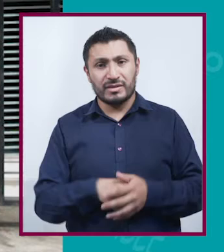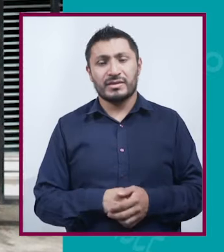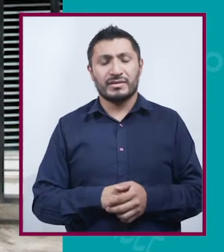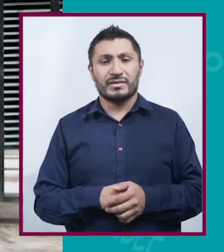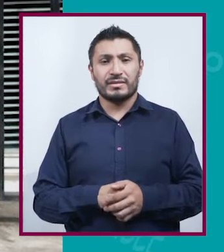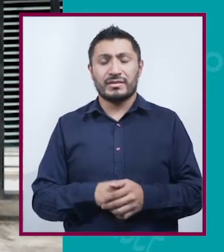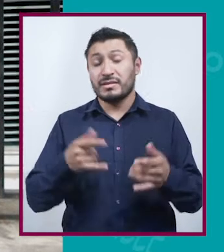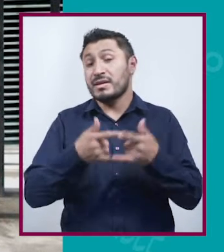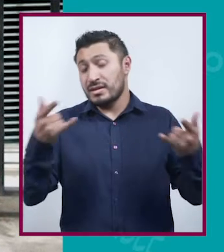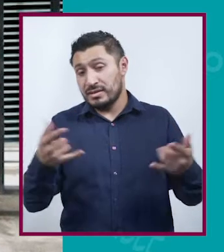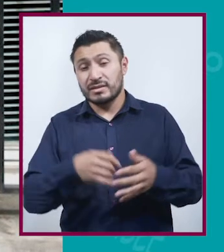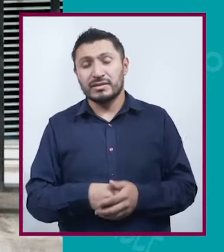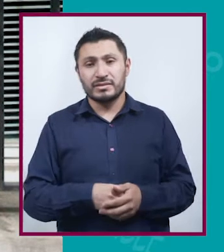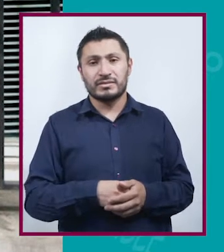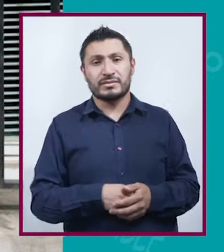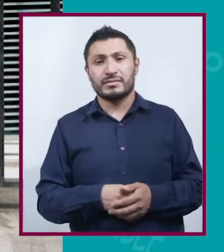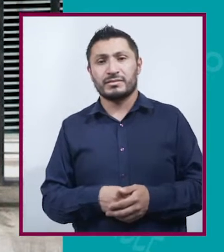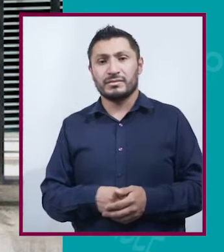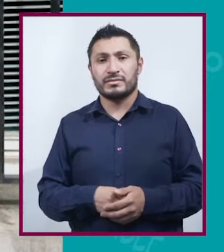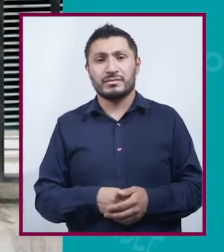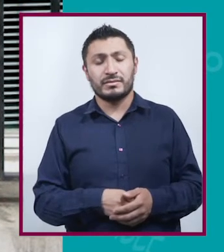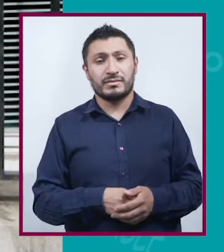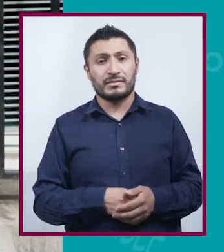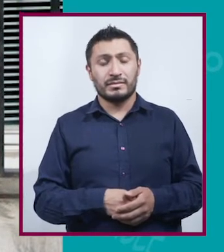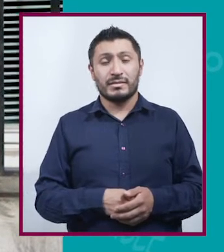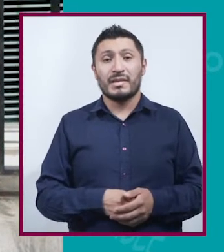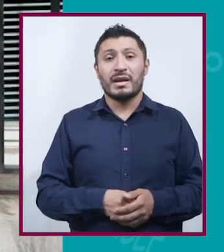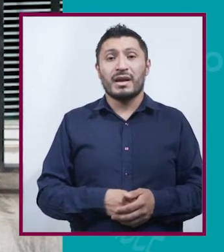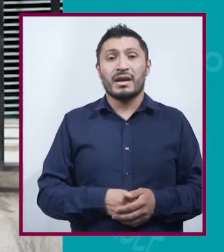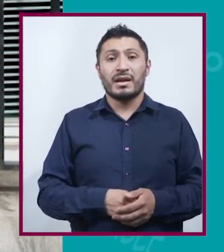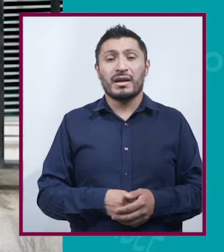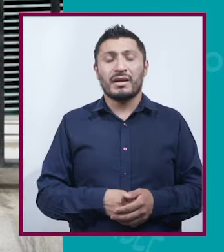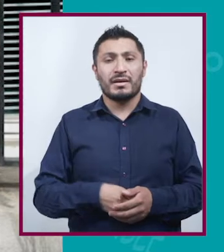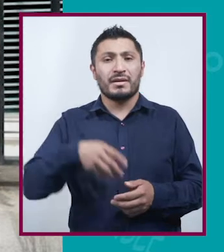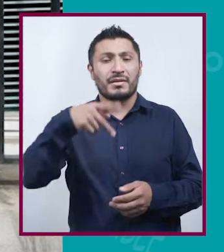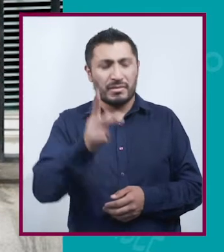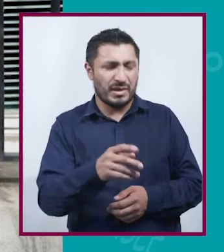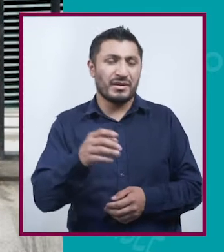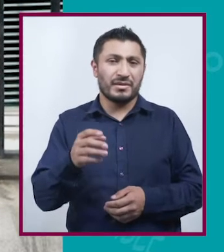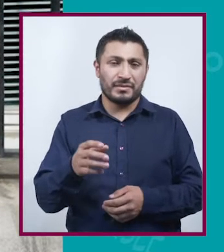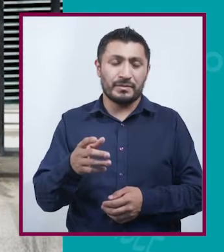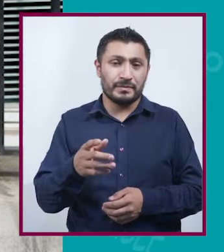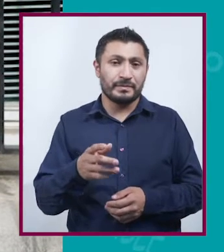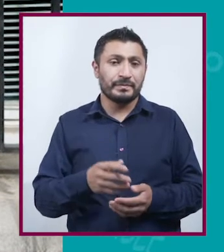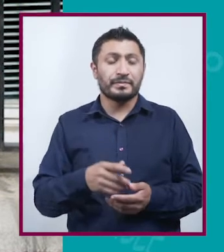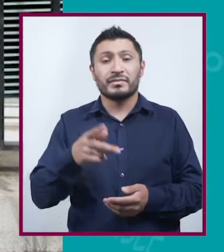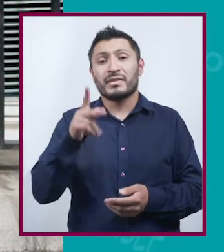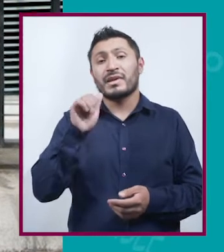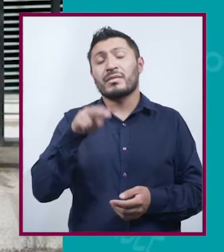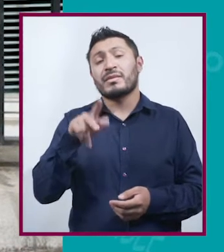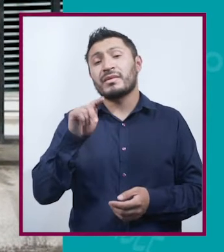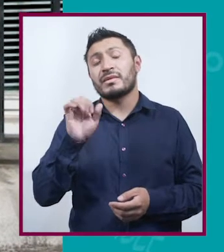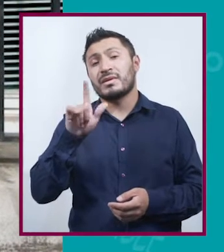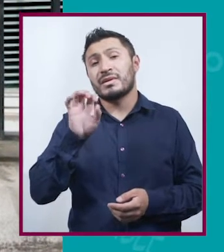Like It, como gustéis. La cuestión es que la simpatía y popularidad del personaje Pantaleón